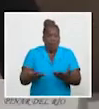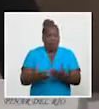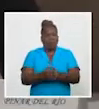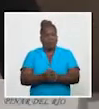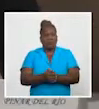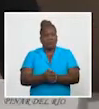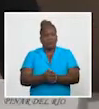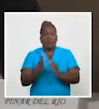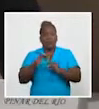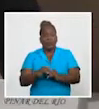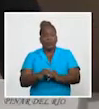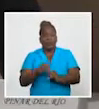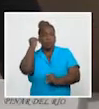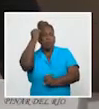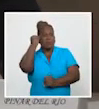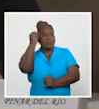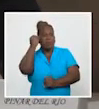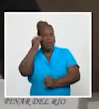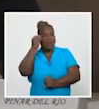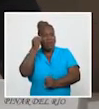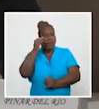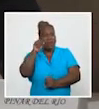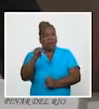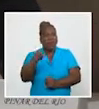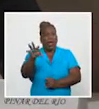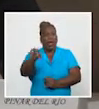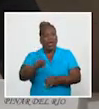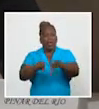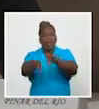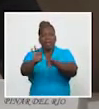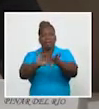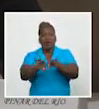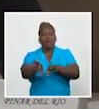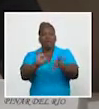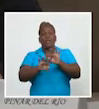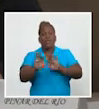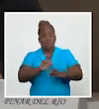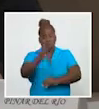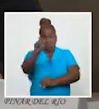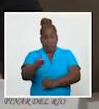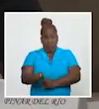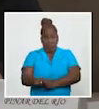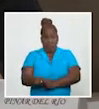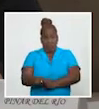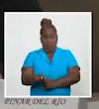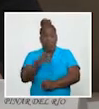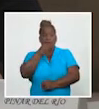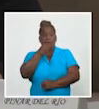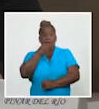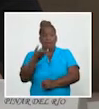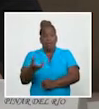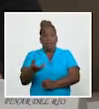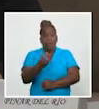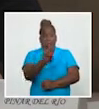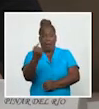revolución. Nuestro saludo para Polanco, al que conocemos mucho, lo conocemos desde que era director de Juventud Rebelde. Y con